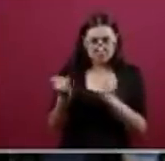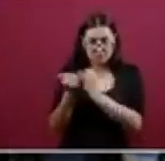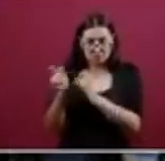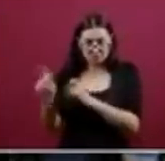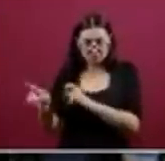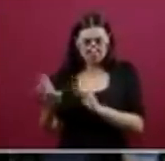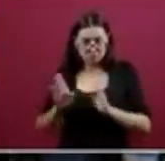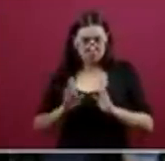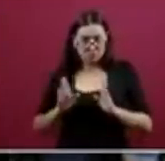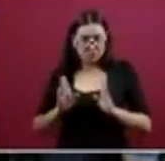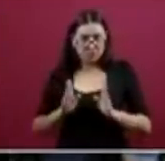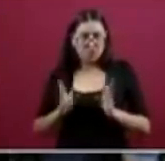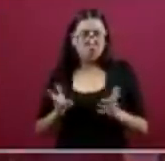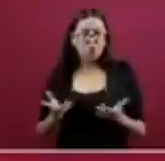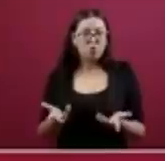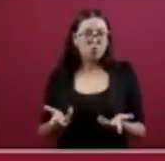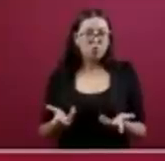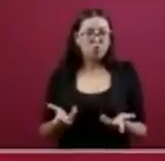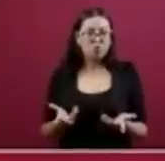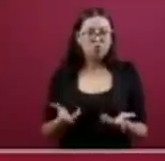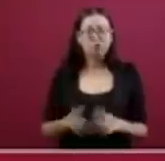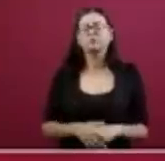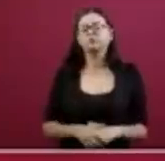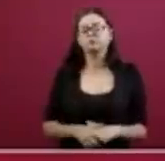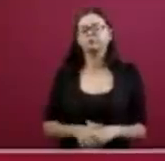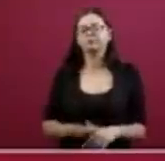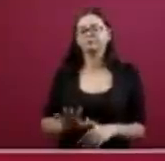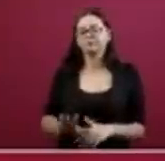del Ejército Marina. Acuérdense ustedes que en la reforma